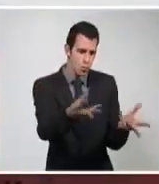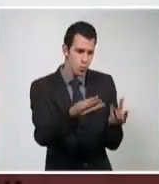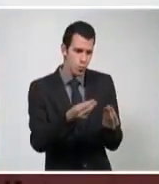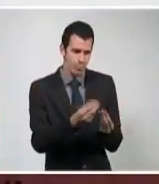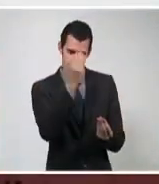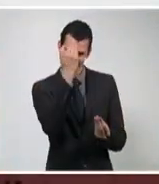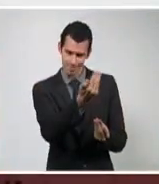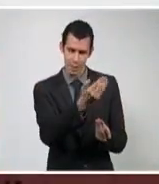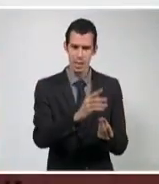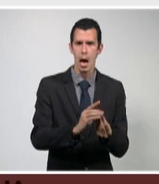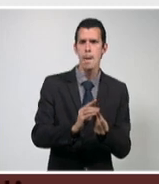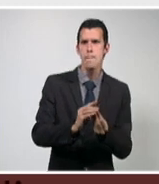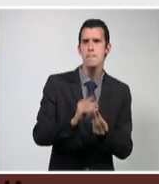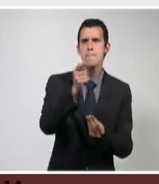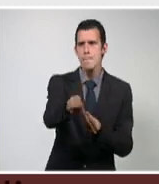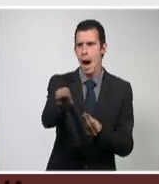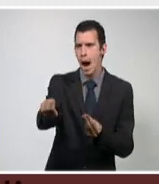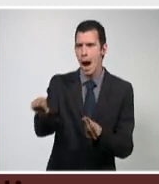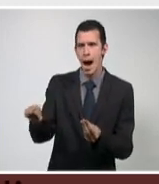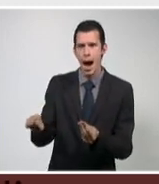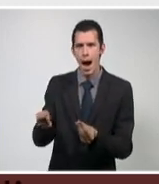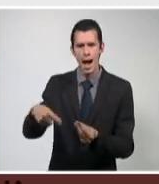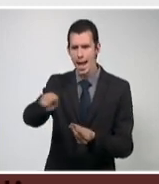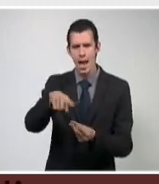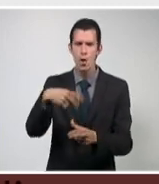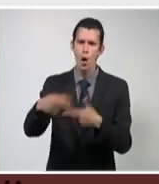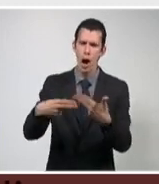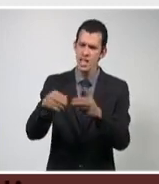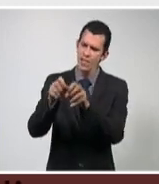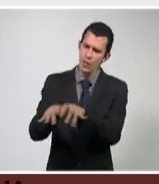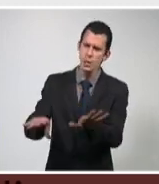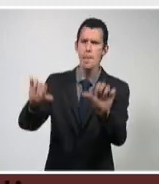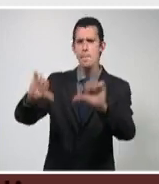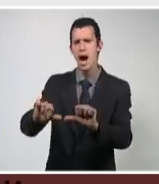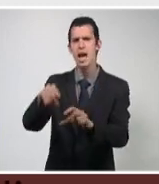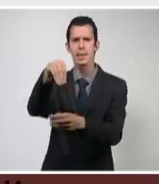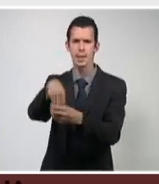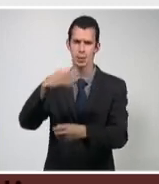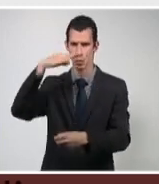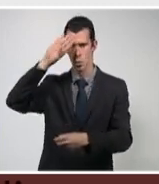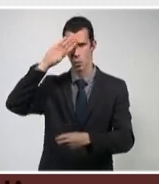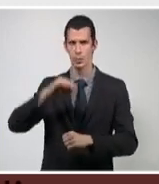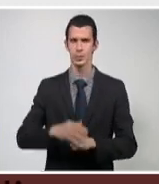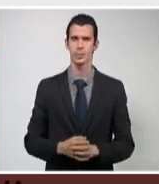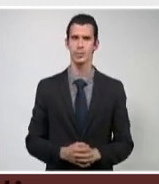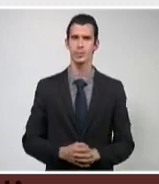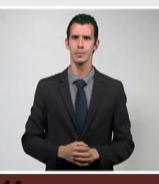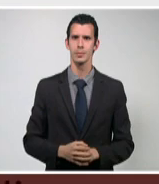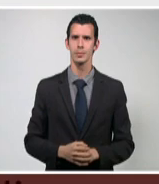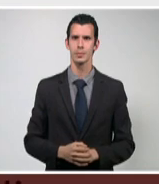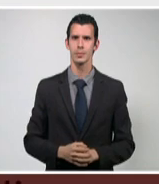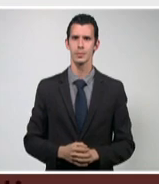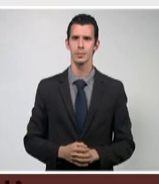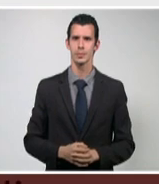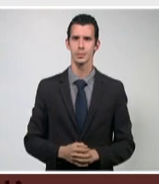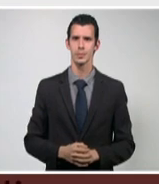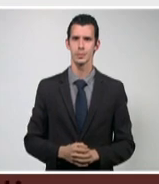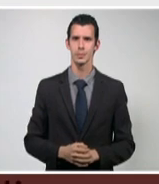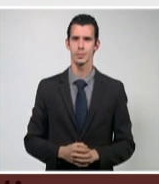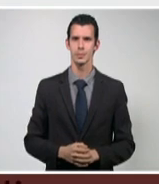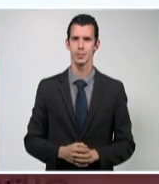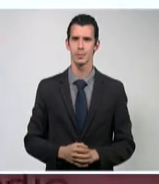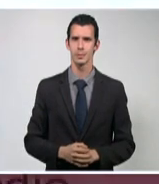está diciendo la NED. Miren, para promover el acceso a información sin censura en Cuba para Asociación